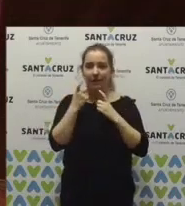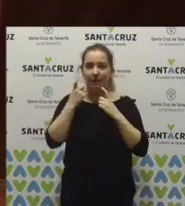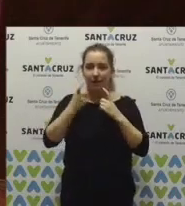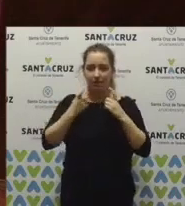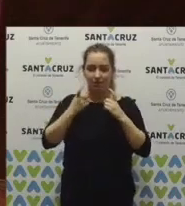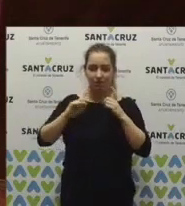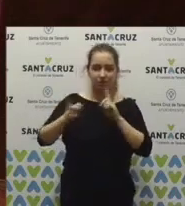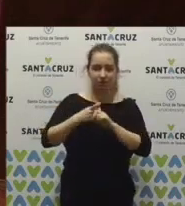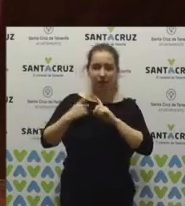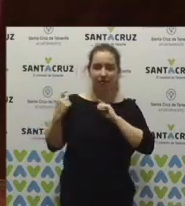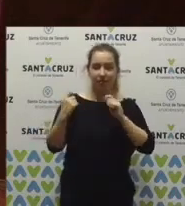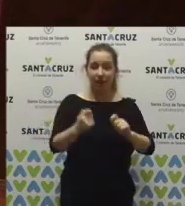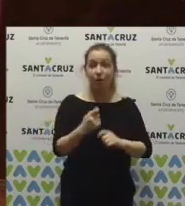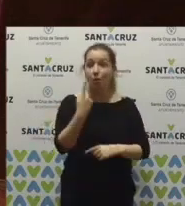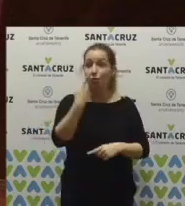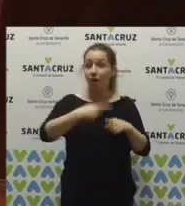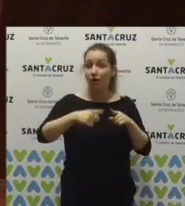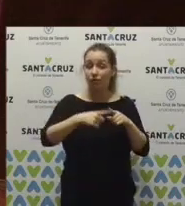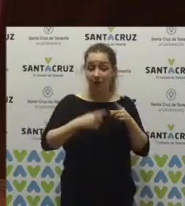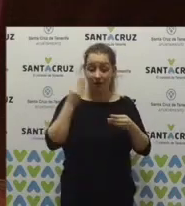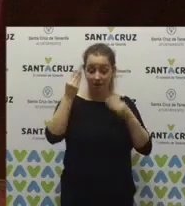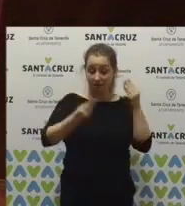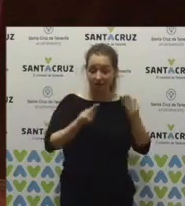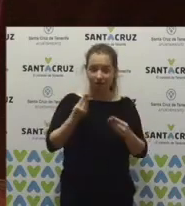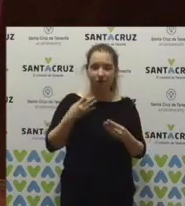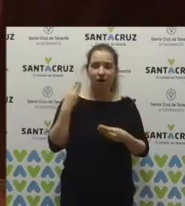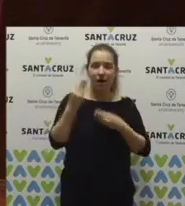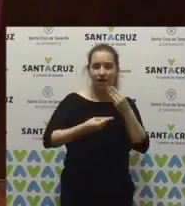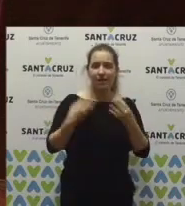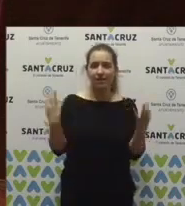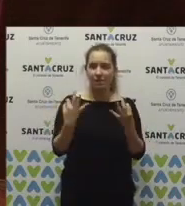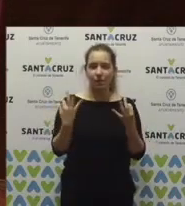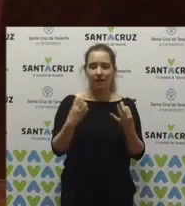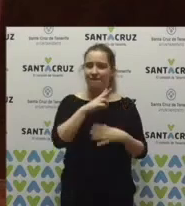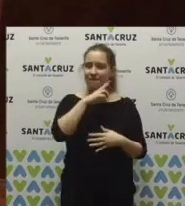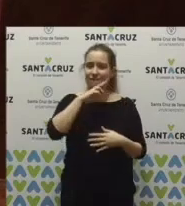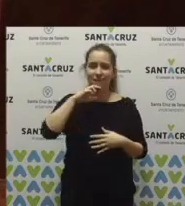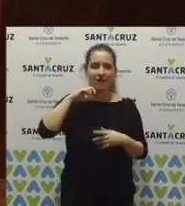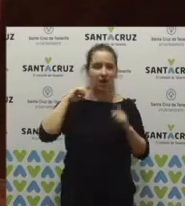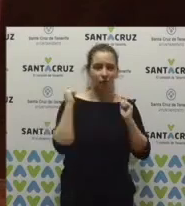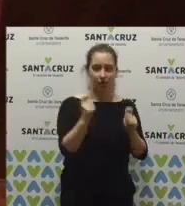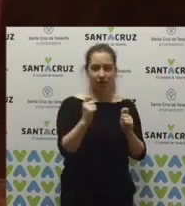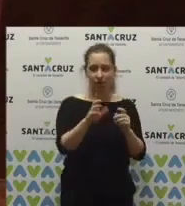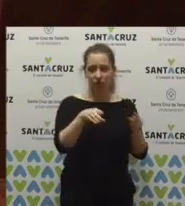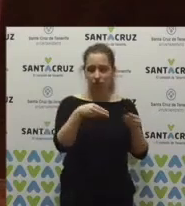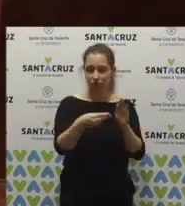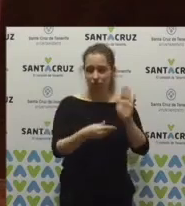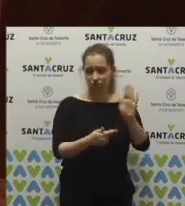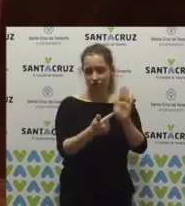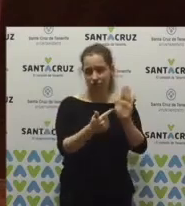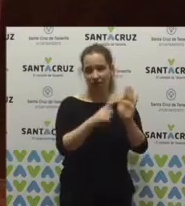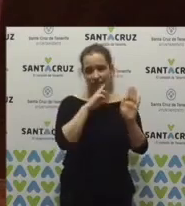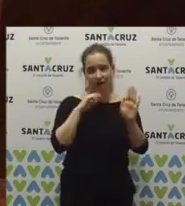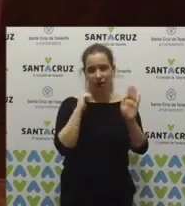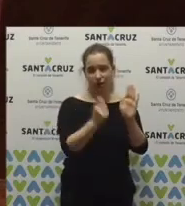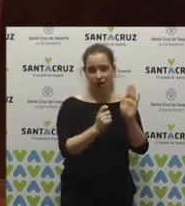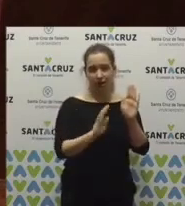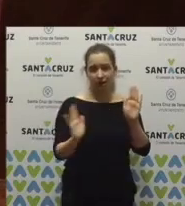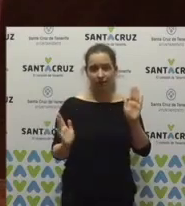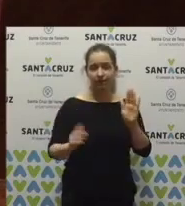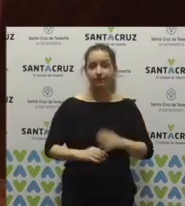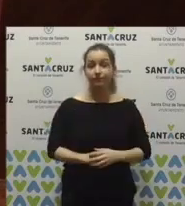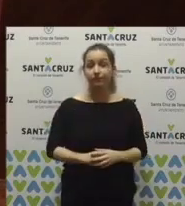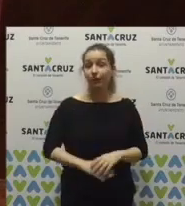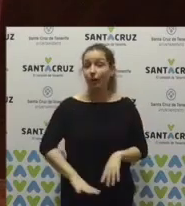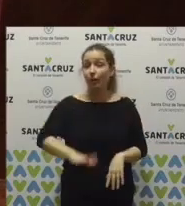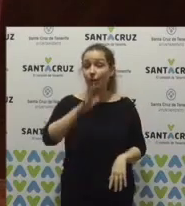las cosas que yo creo que debemos hacer es poner en valor este documento porque es un documento que